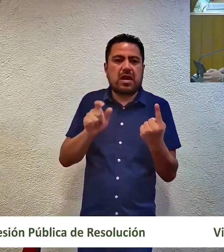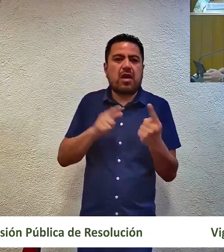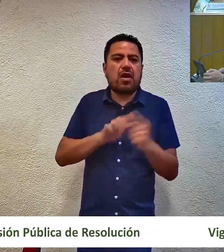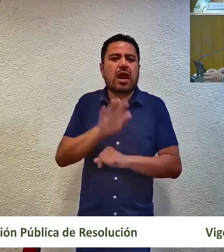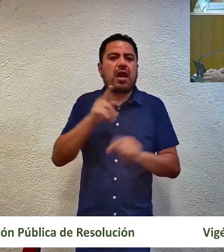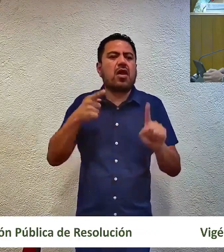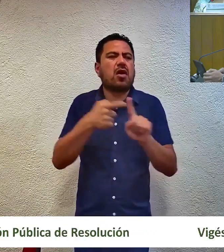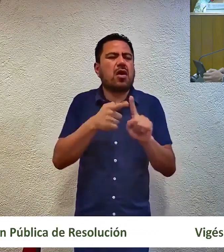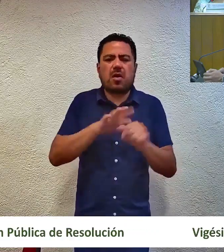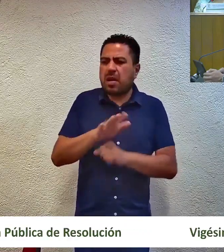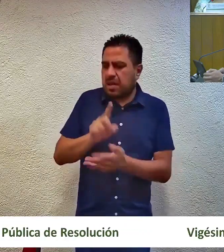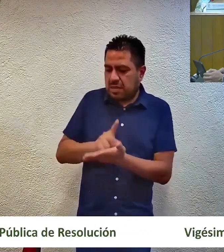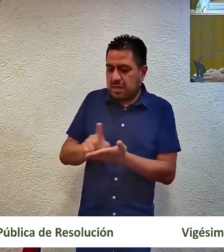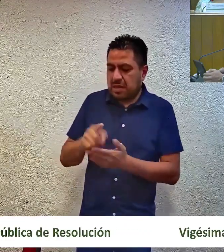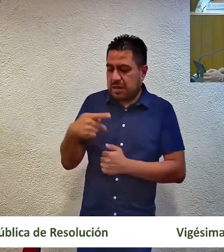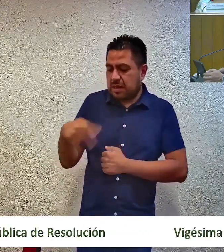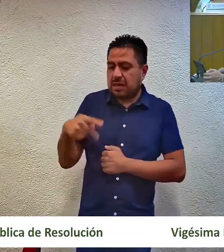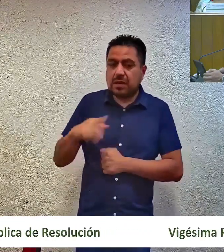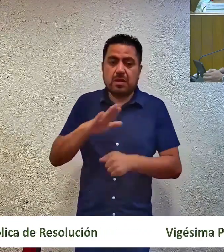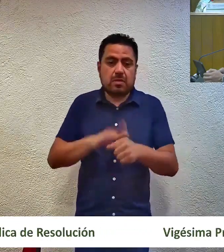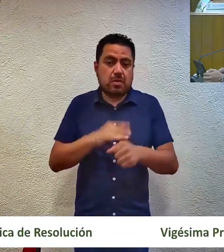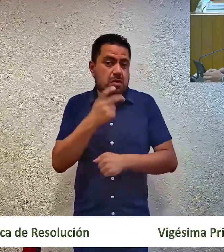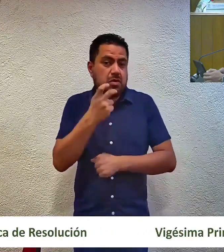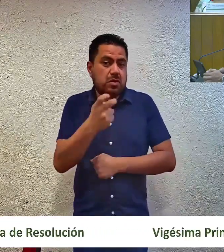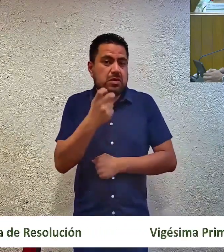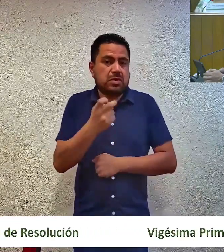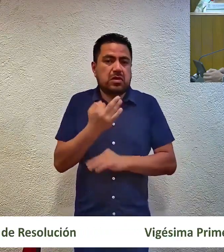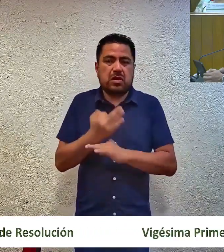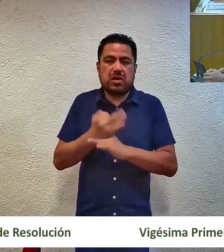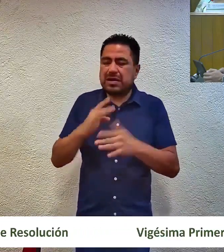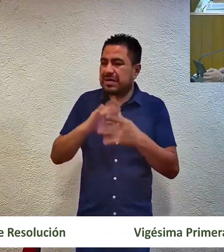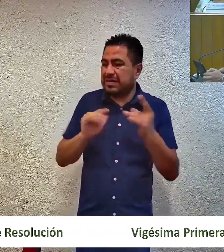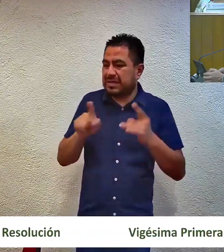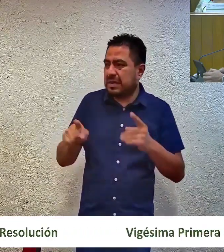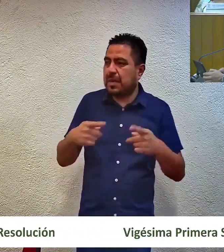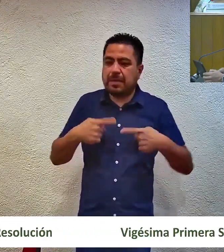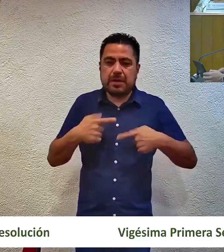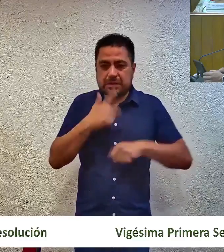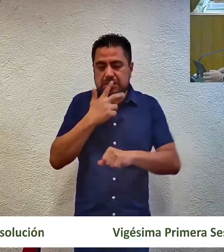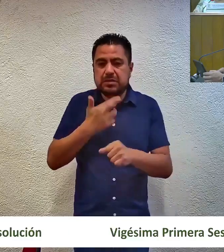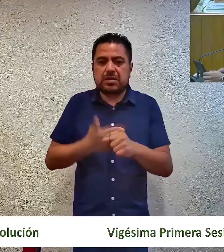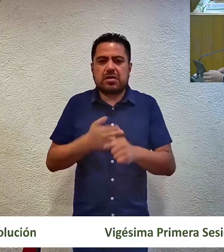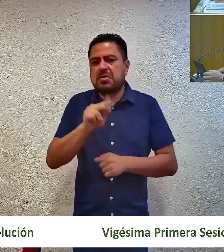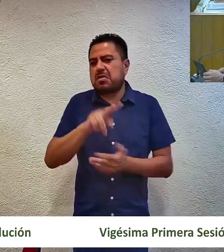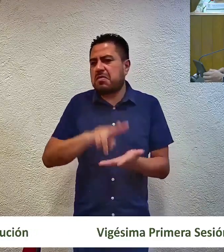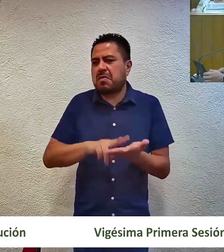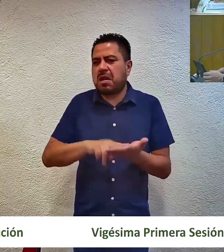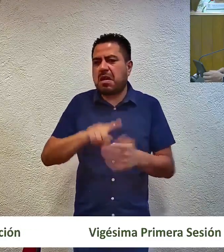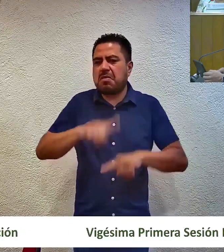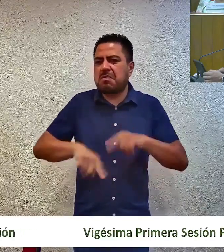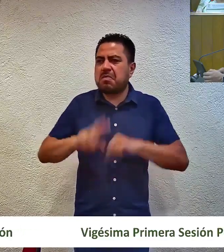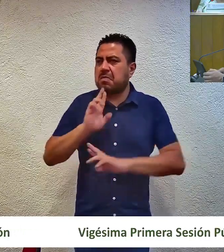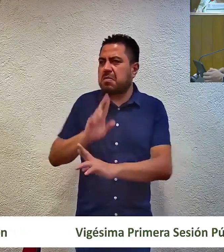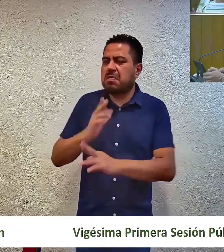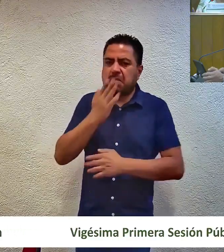responder apegado a derecho, por lo que, contrario a lo que señala el actor, dicha autoridad no evadió u omitió dar una